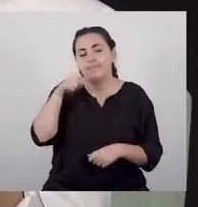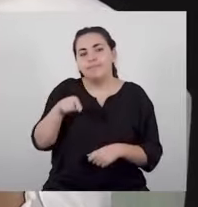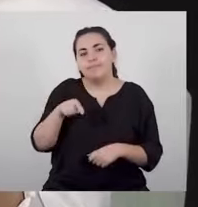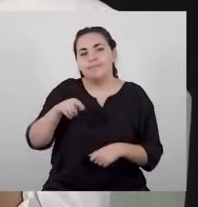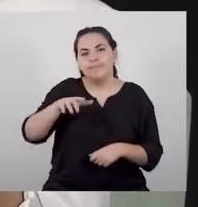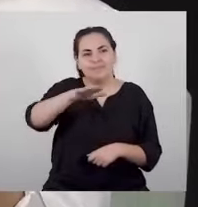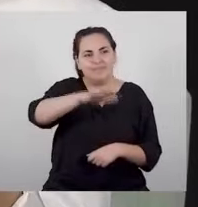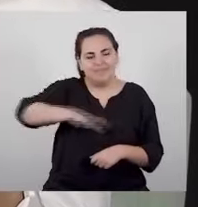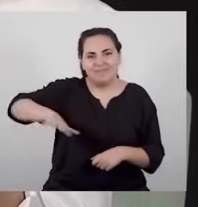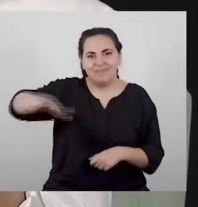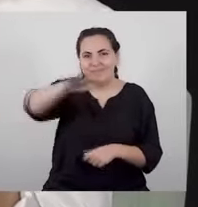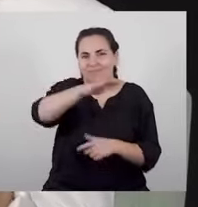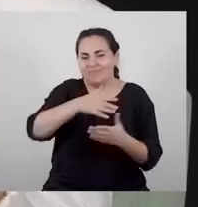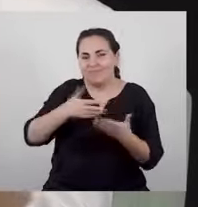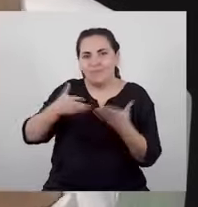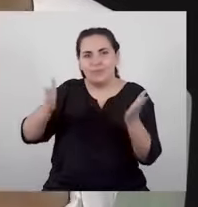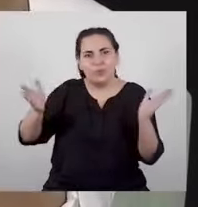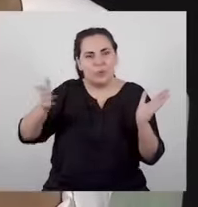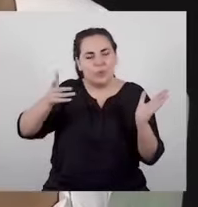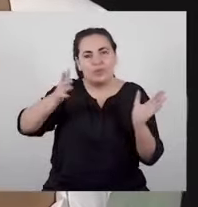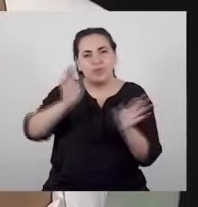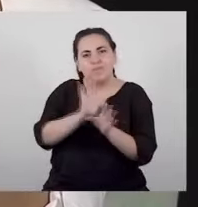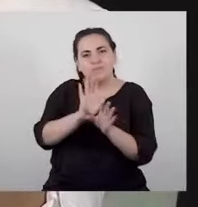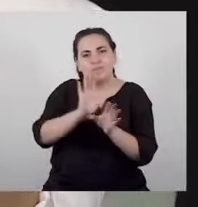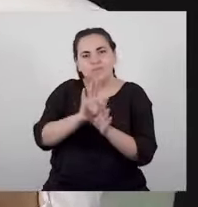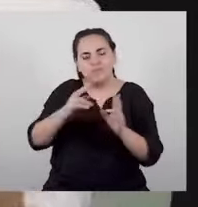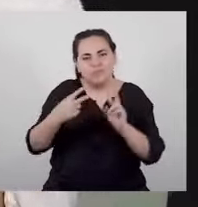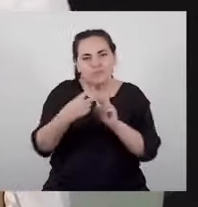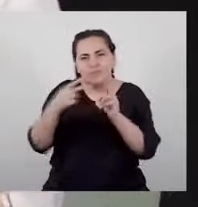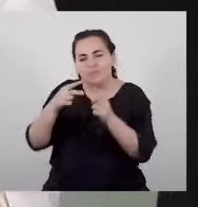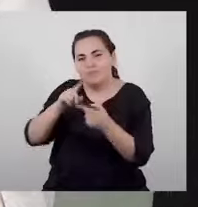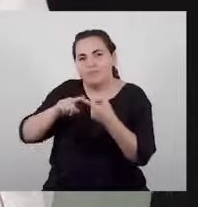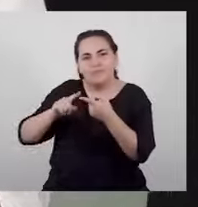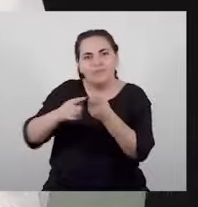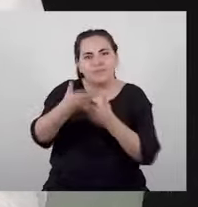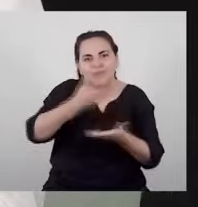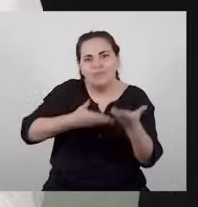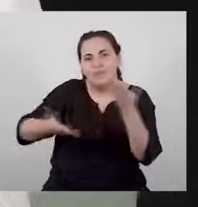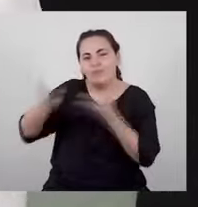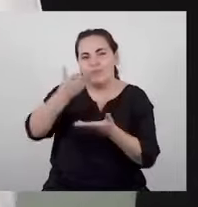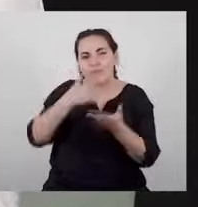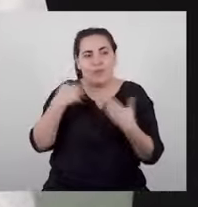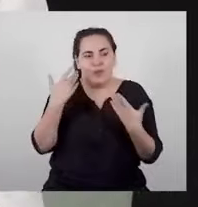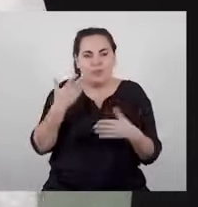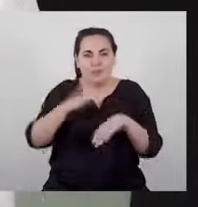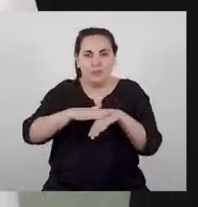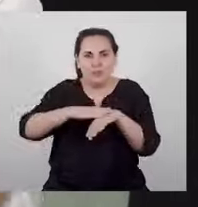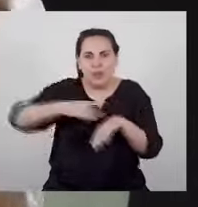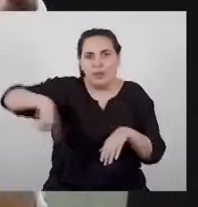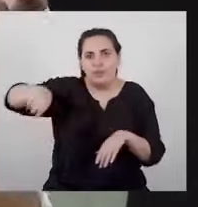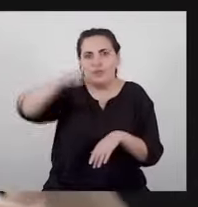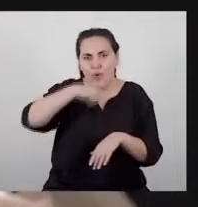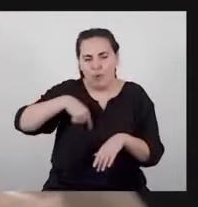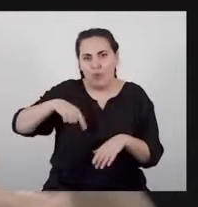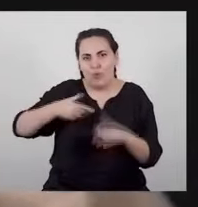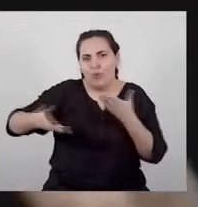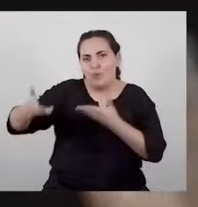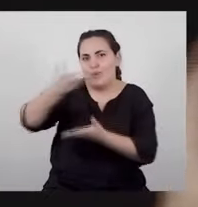público es algo que compartimos, por eso también lo construimos entre todos. Compartimos si no sabés con quién.